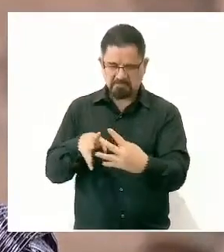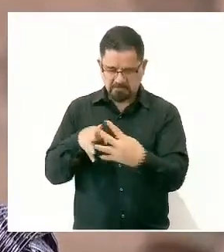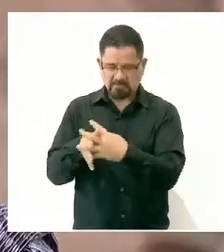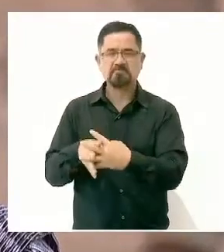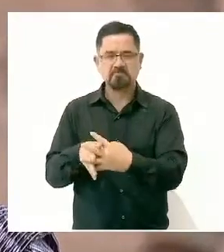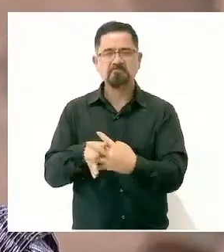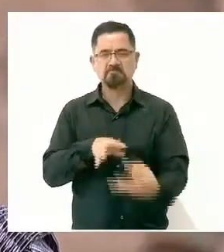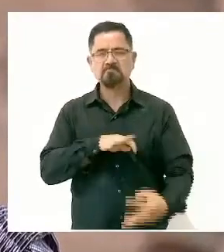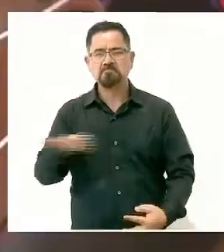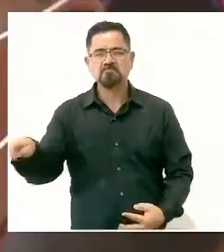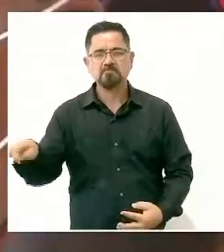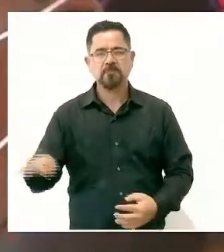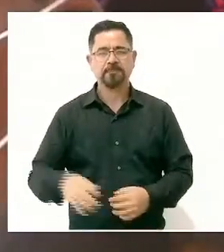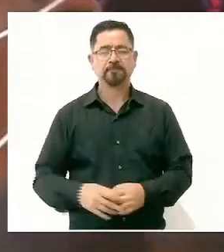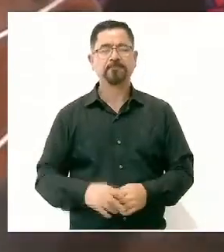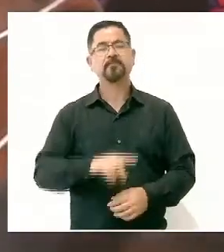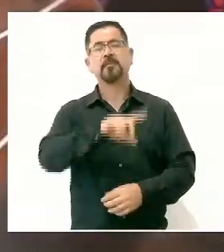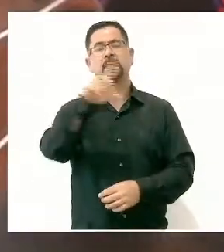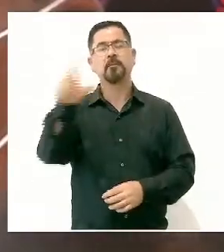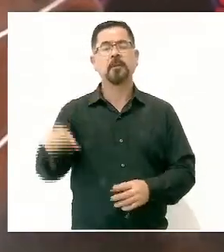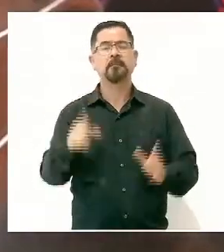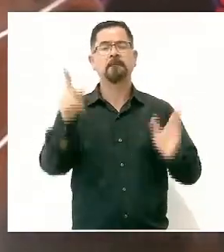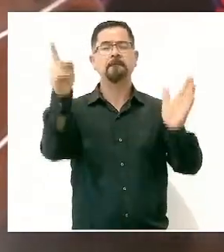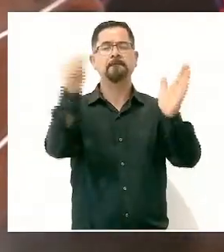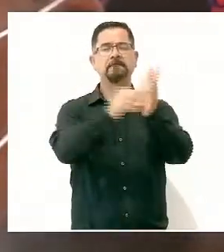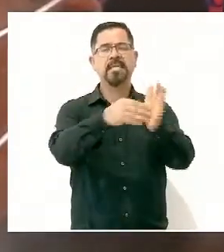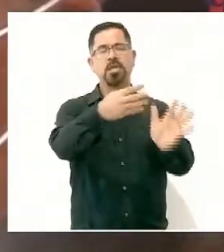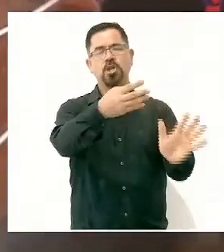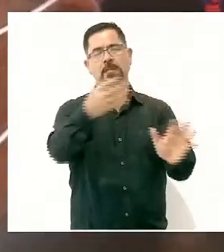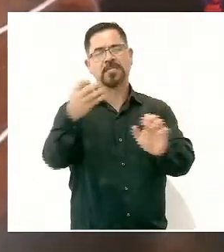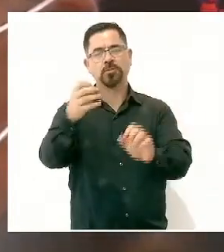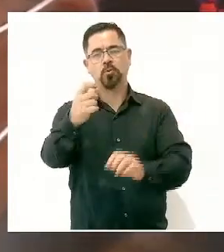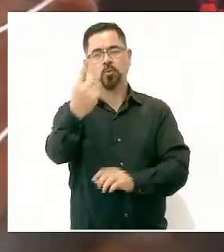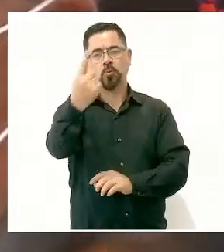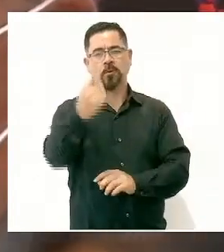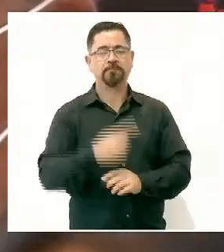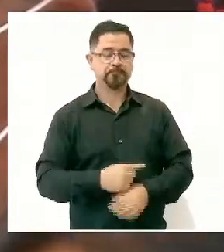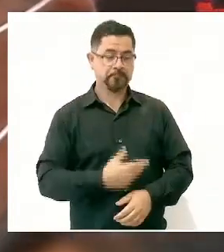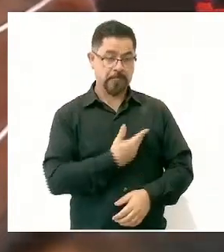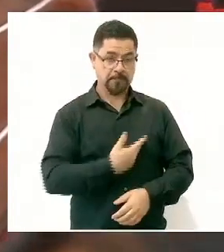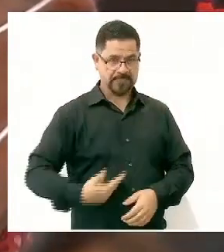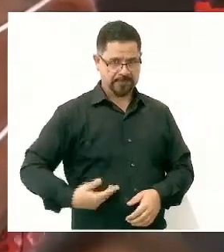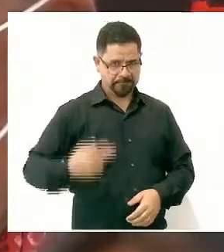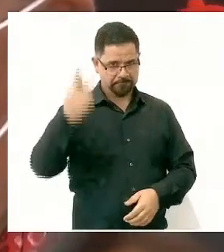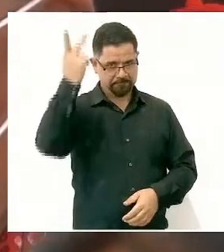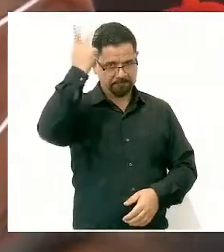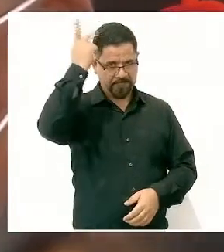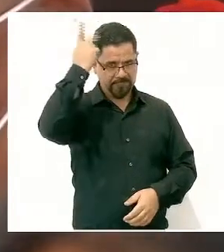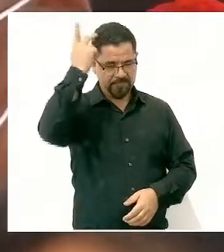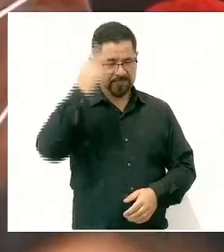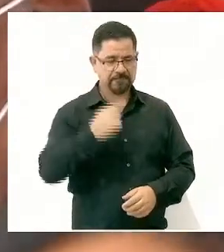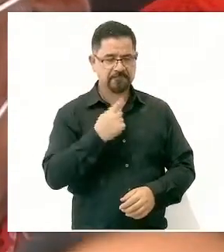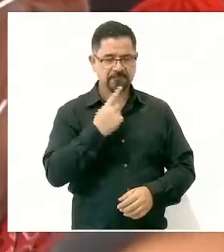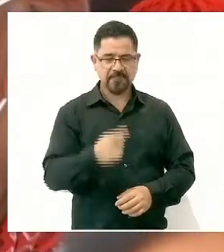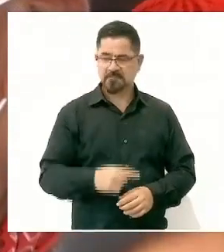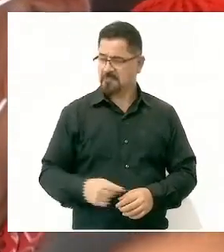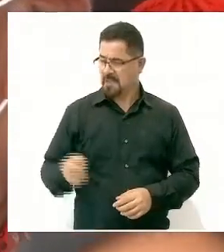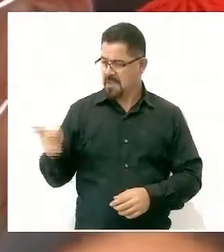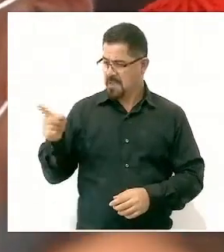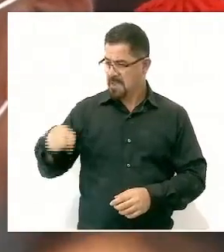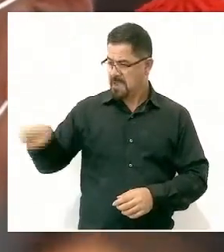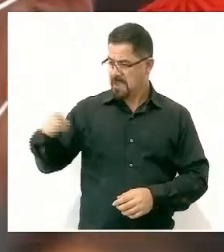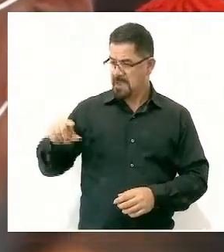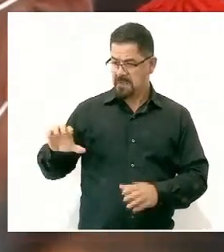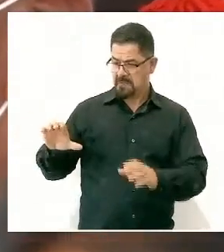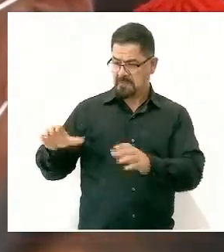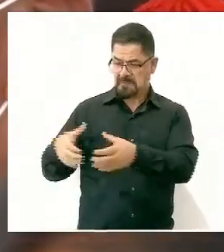En 1901, Porfirio informó que estaba a punto de aplastar la rebelión de